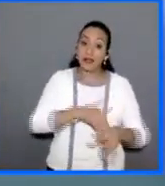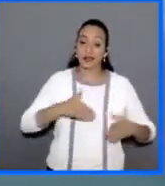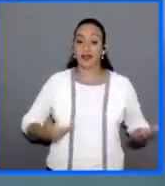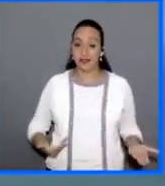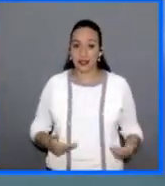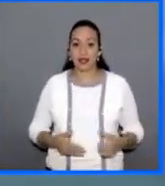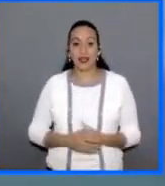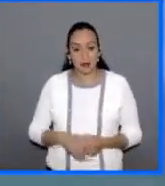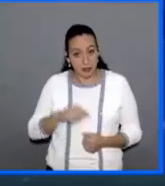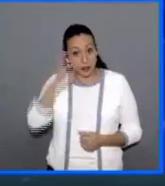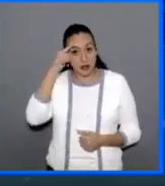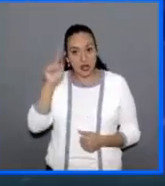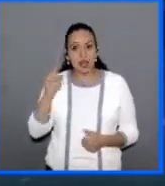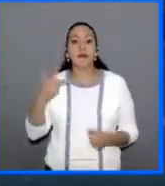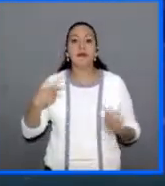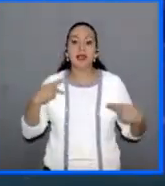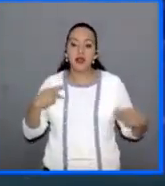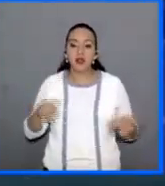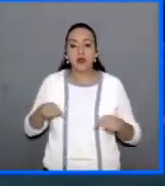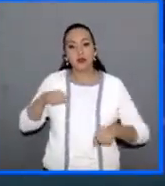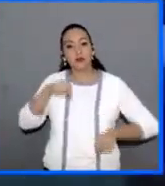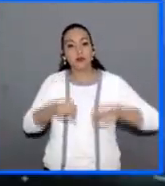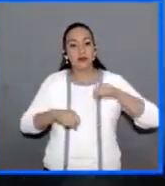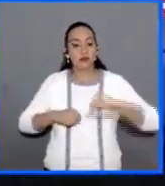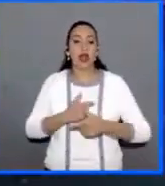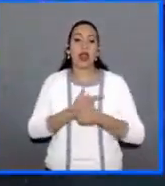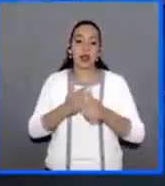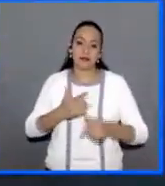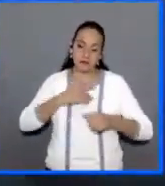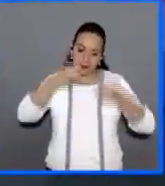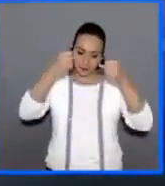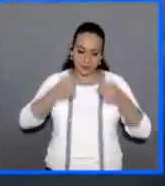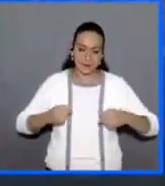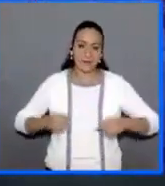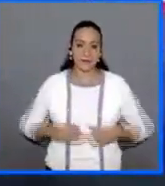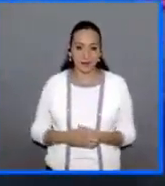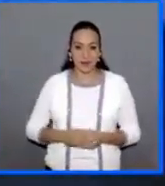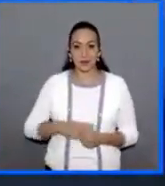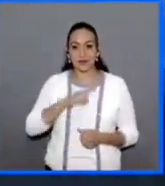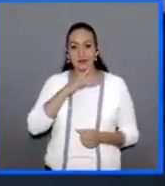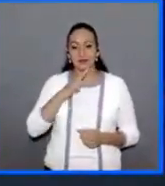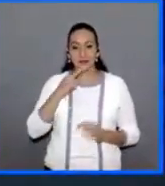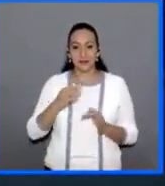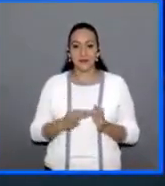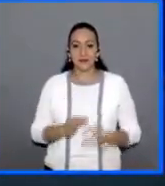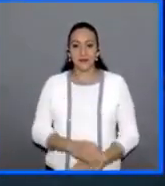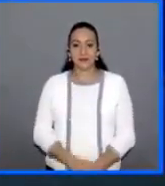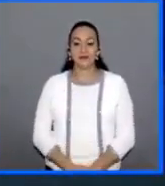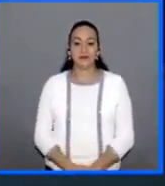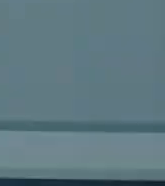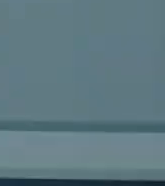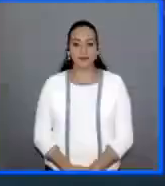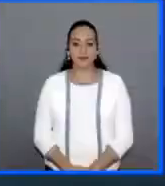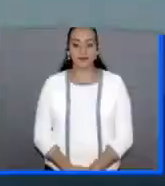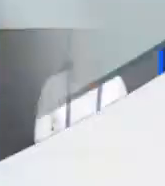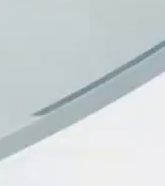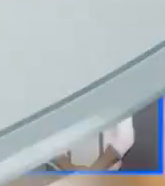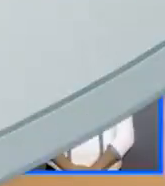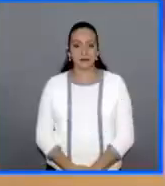mexicano vehículos que sean seguros. Para el canal del Poder Judicial de la Federación, Rosy García.